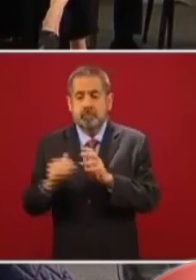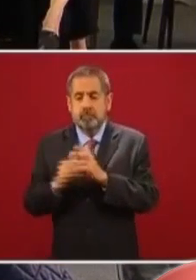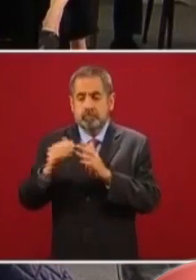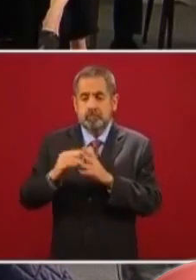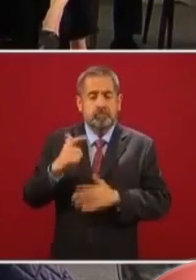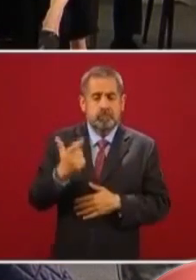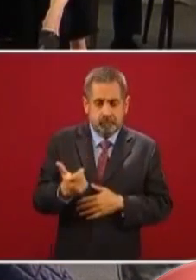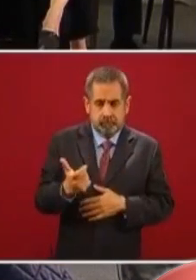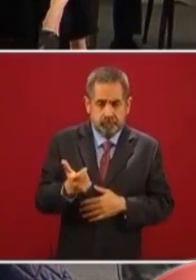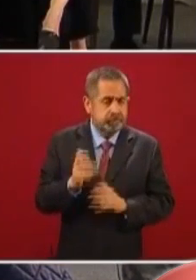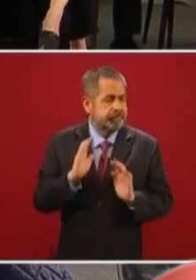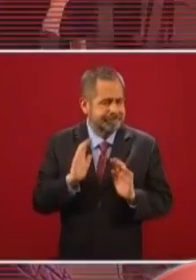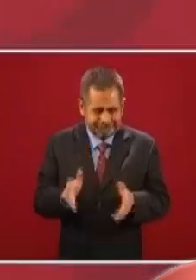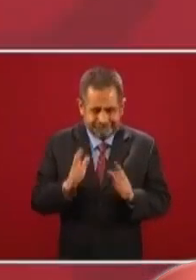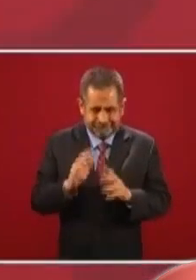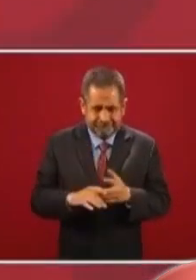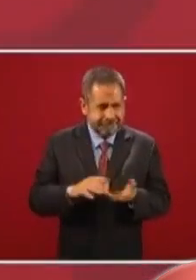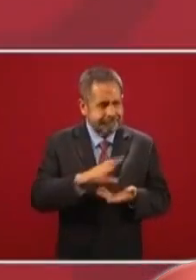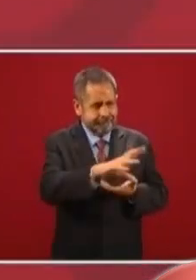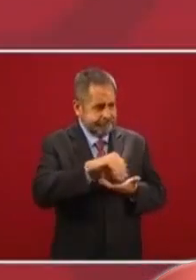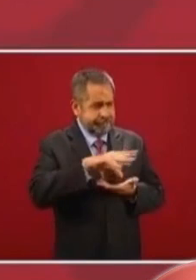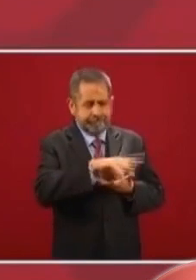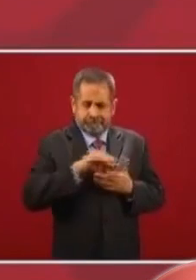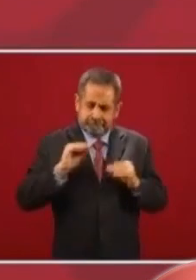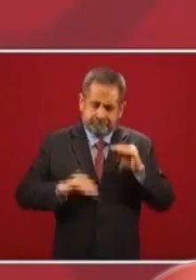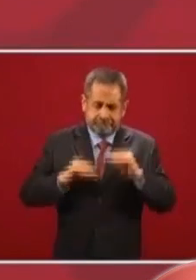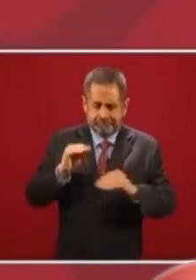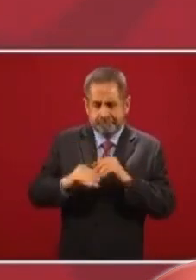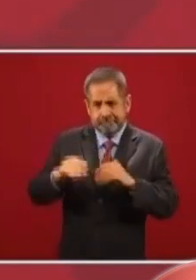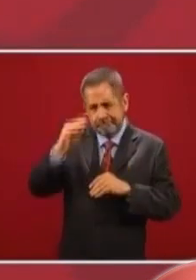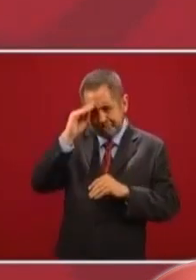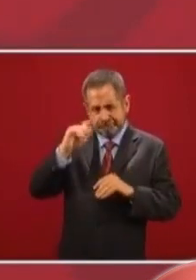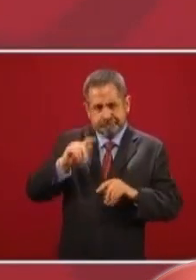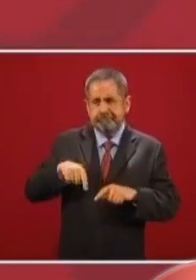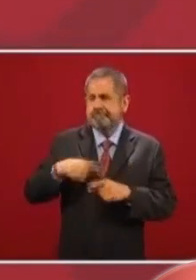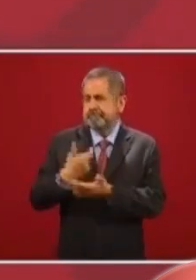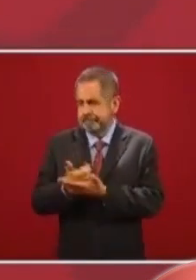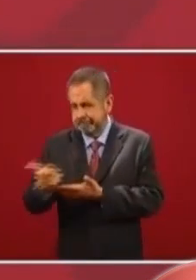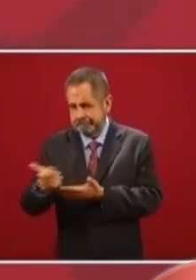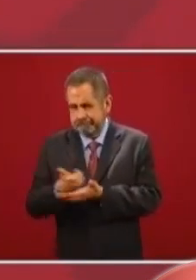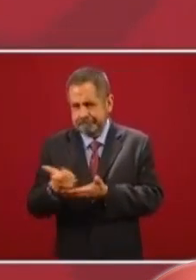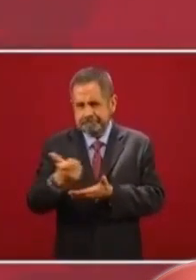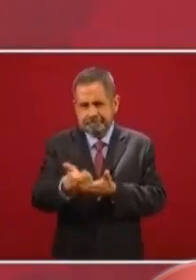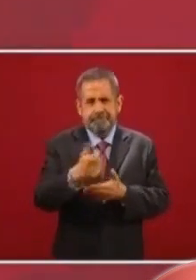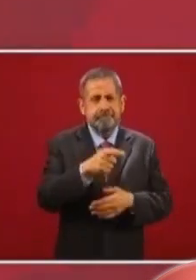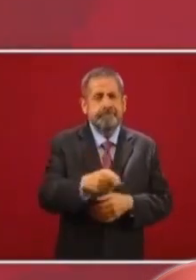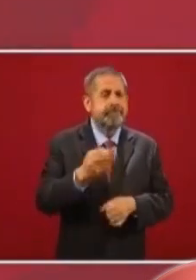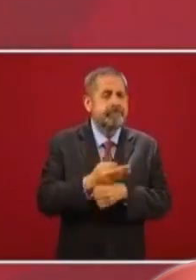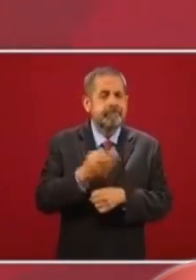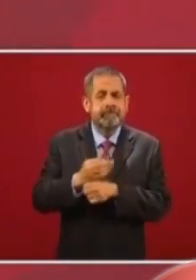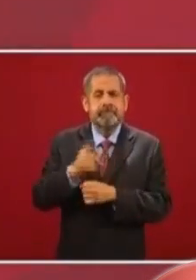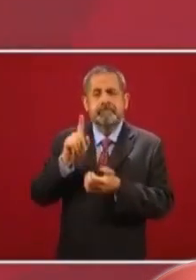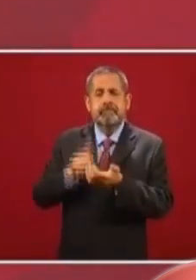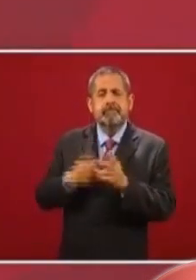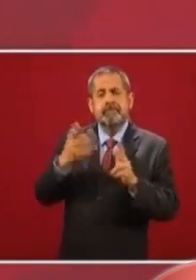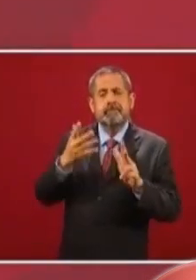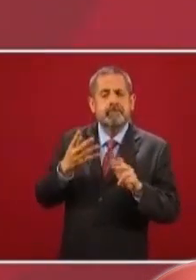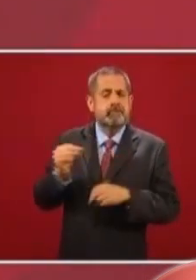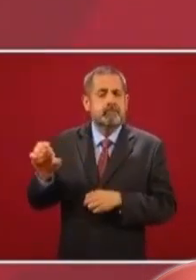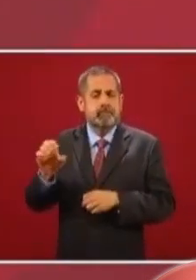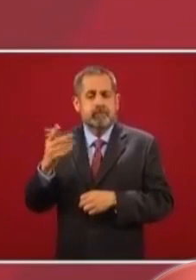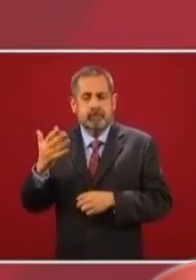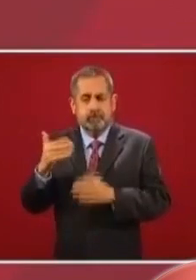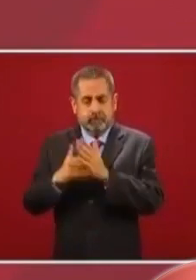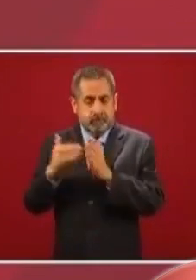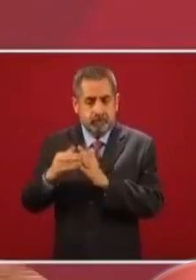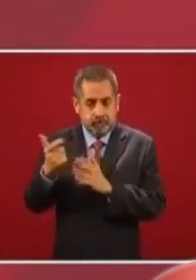pesos que se han y se considerarán, tomarán en cuenta para pagar sobre todo esto que hablo yo de los 1.950